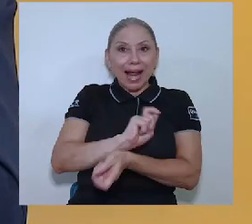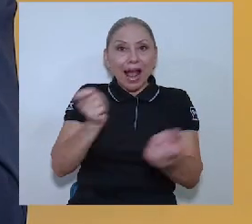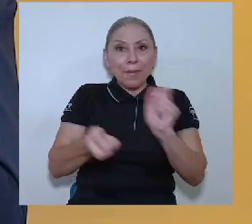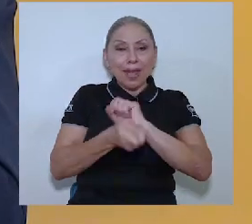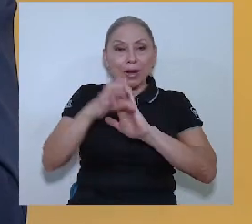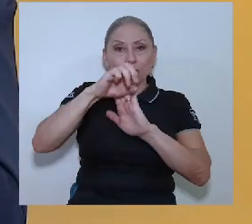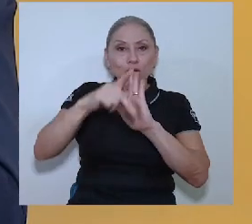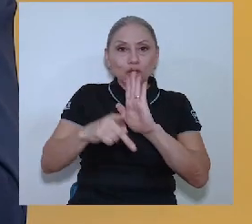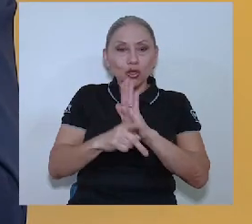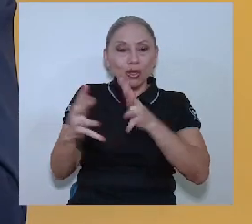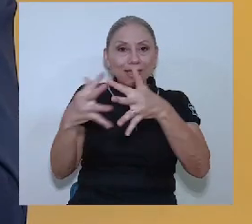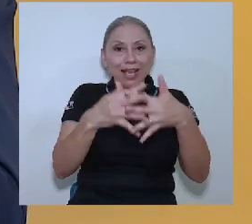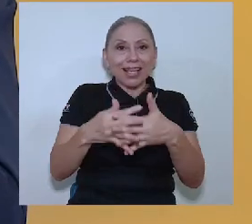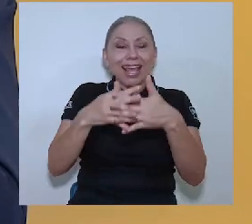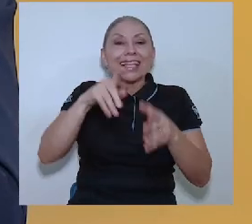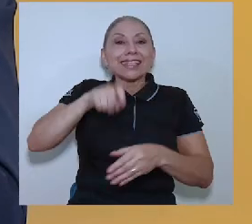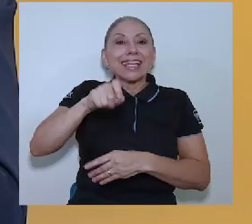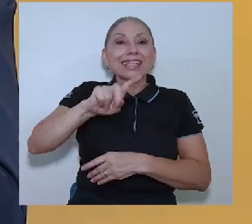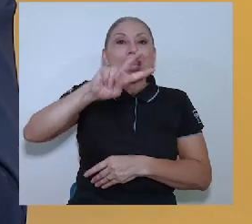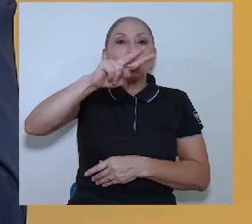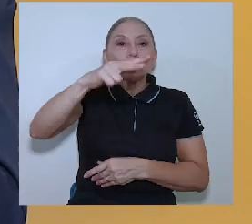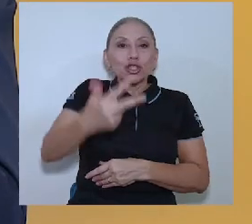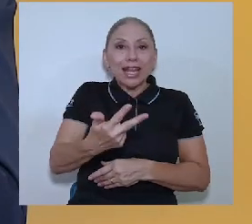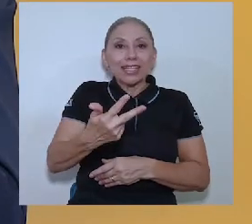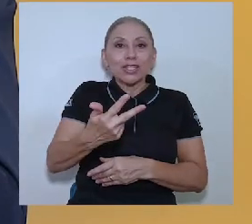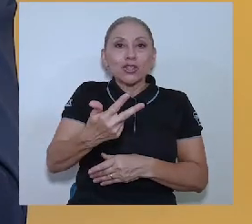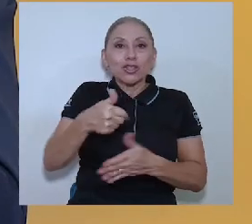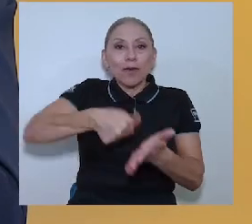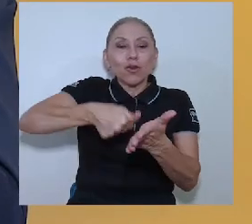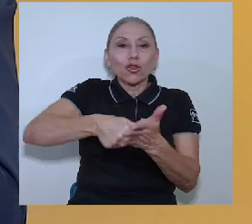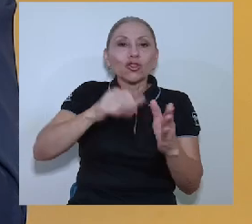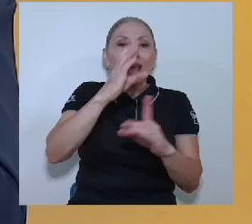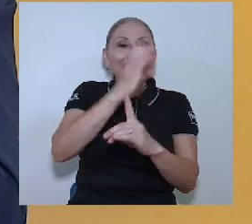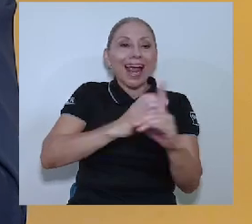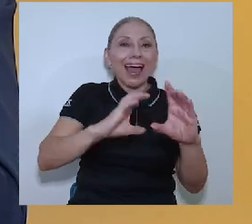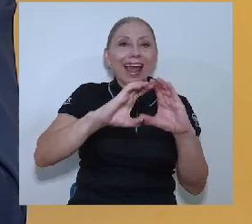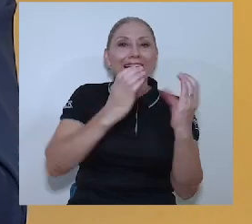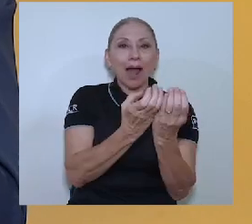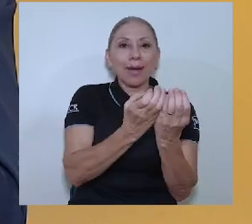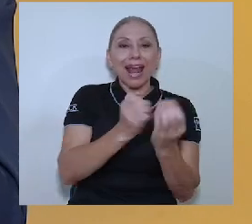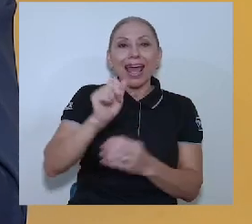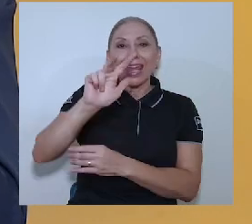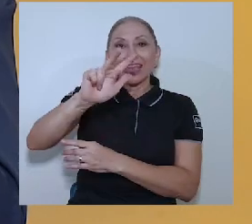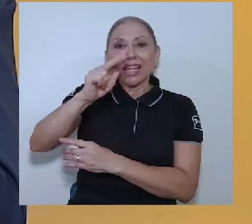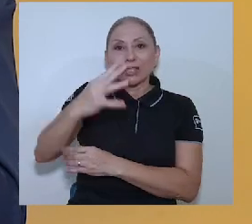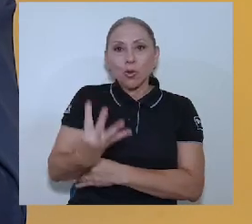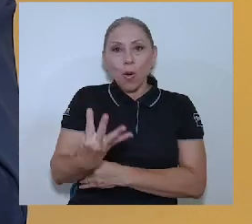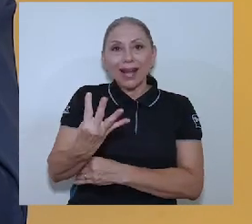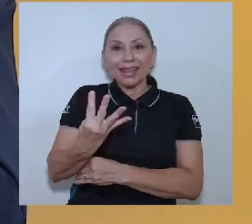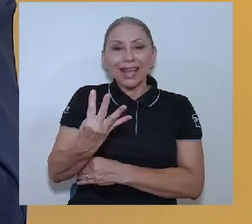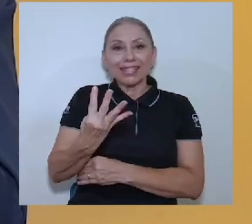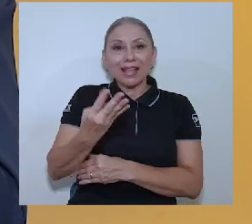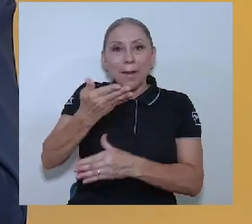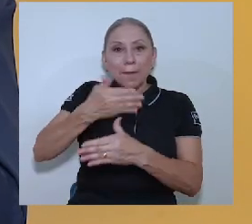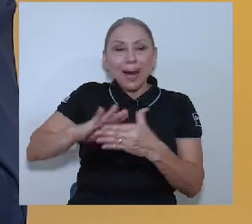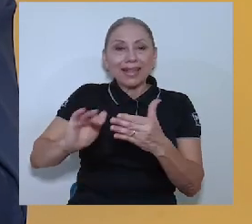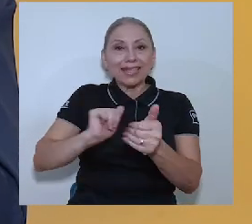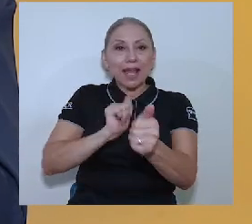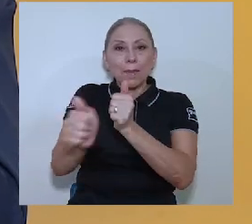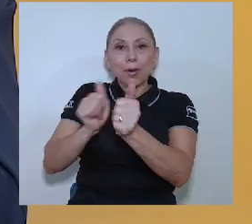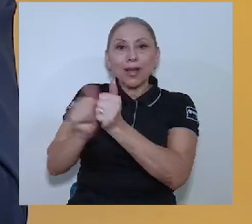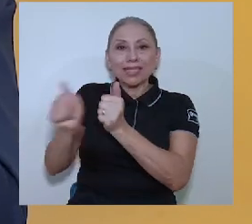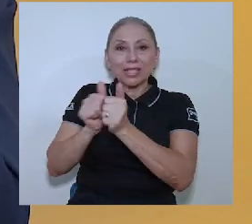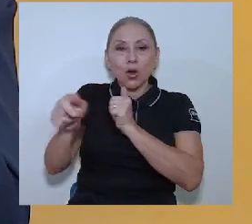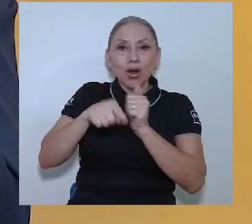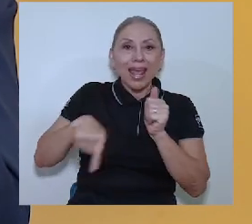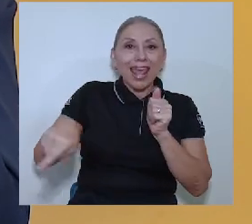se necesitan 2/3 de votos en cada una de las cámaras y 3/4 partes de aprobación en las legislaturas de los estados. O sea,